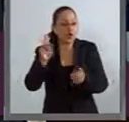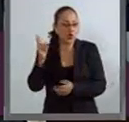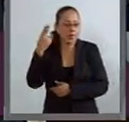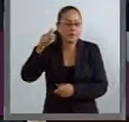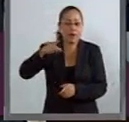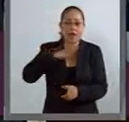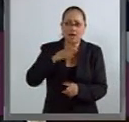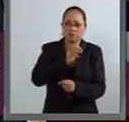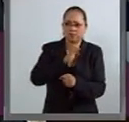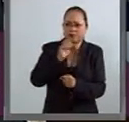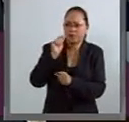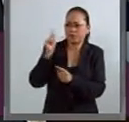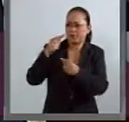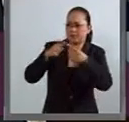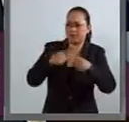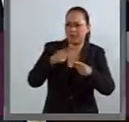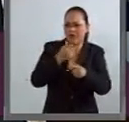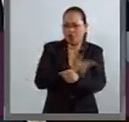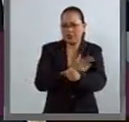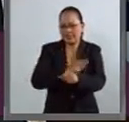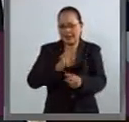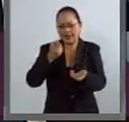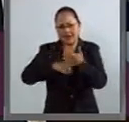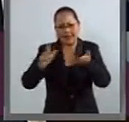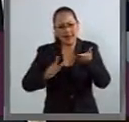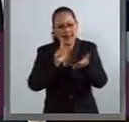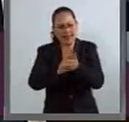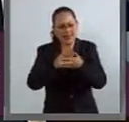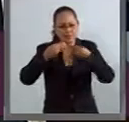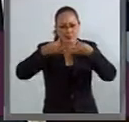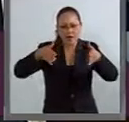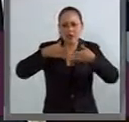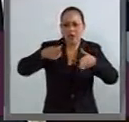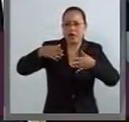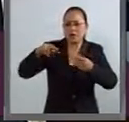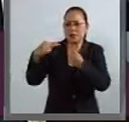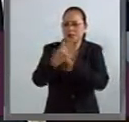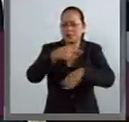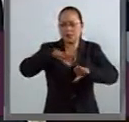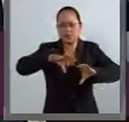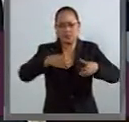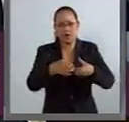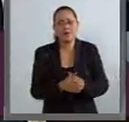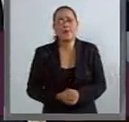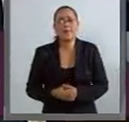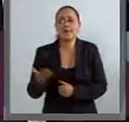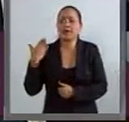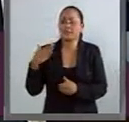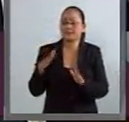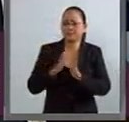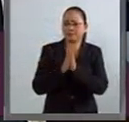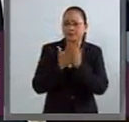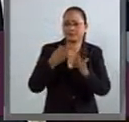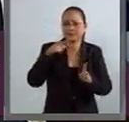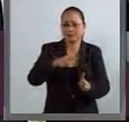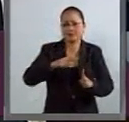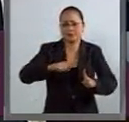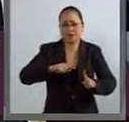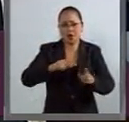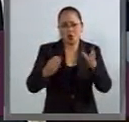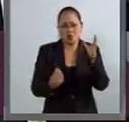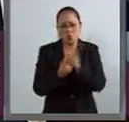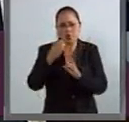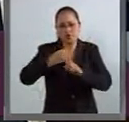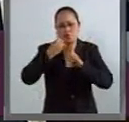áreas de especialización, como son la transparencia legislativa y la rendición de cuentas parlamentarias. Su más reciente libro es El rediseño de